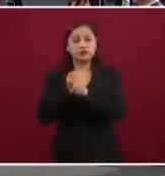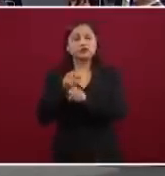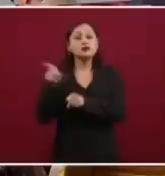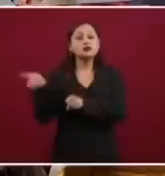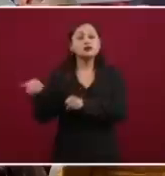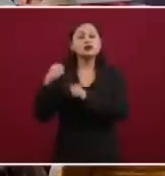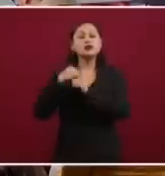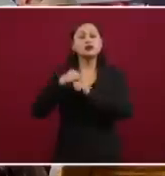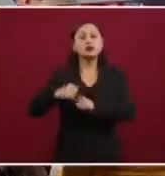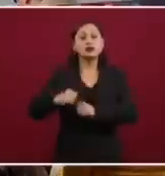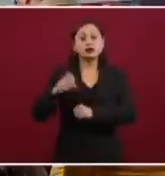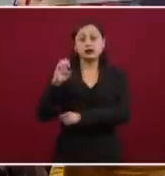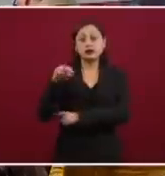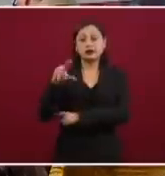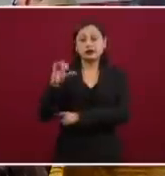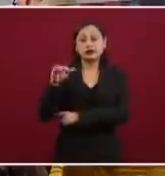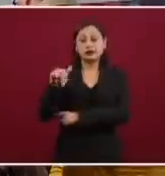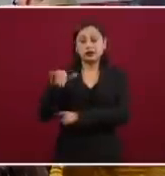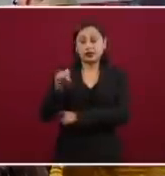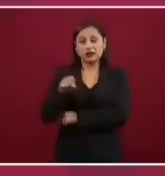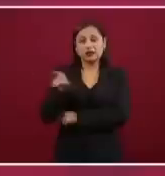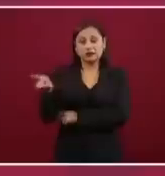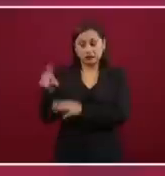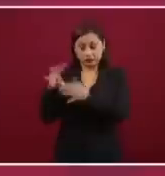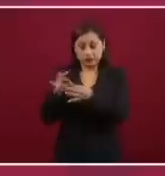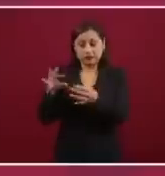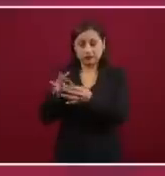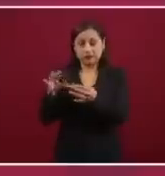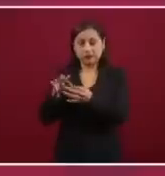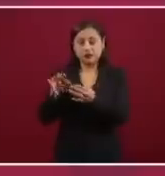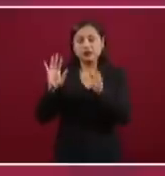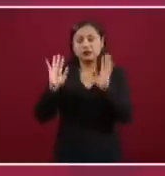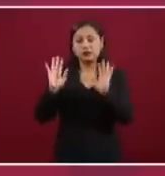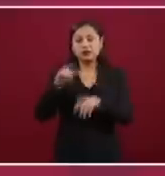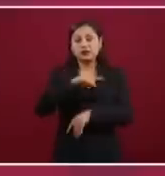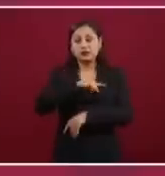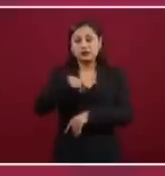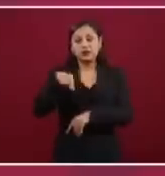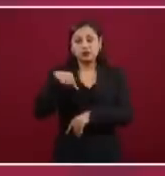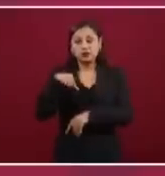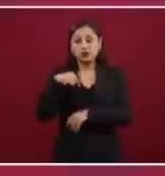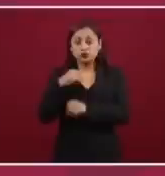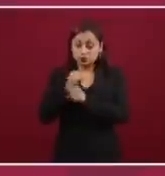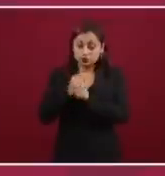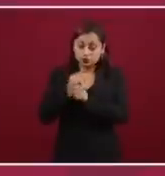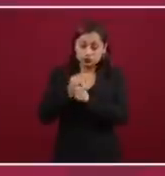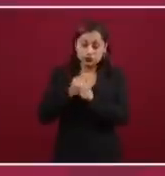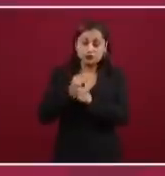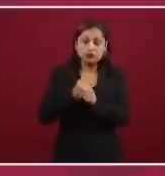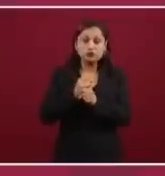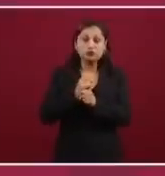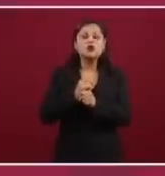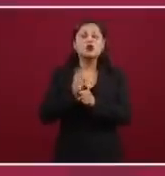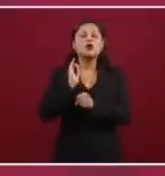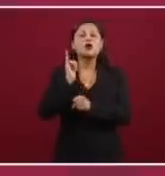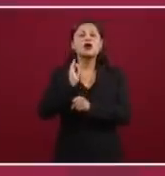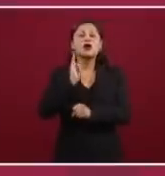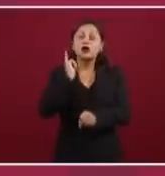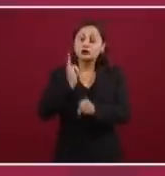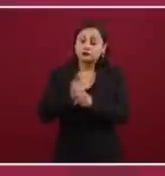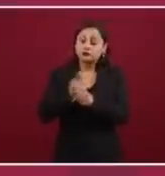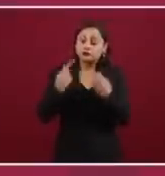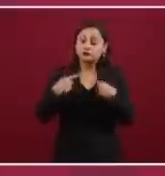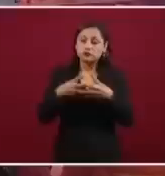Encinas puede informar, y nosotros lo que quisiéramos es encontrar con vida a todos los desaparecidos.